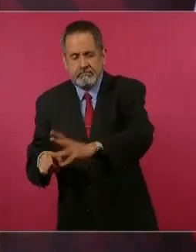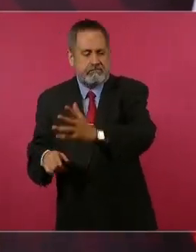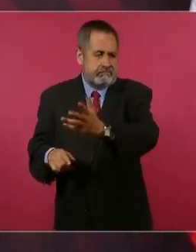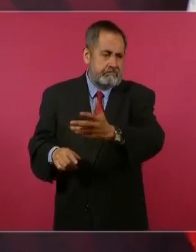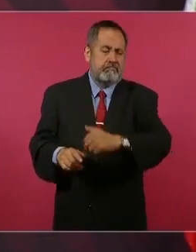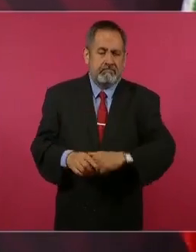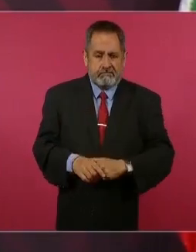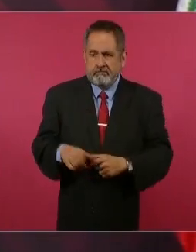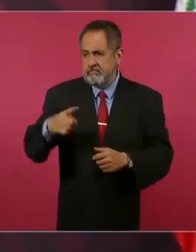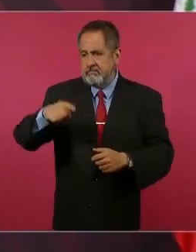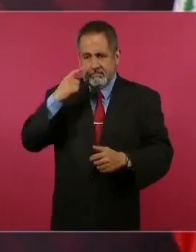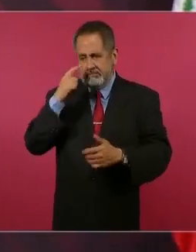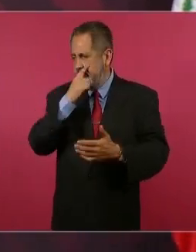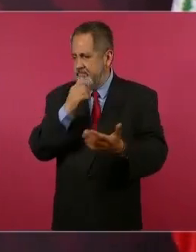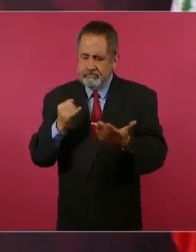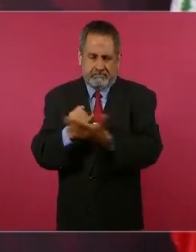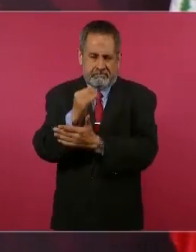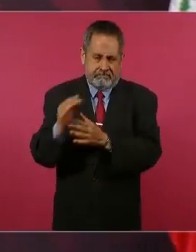decide